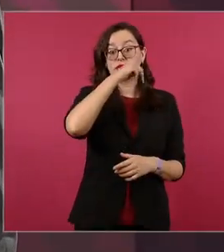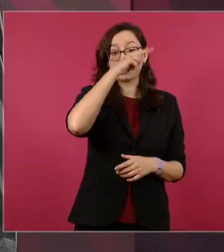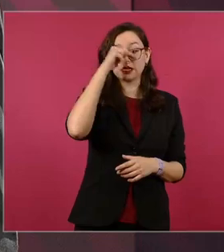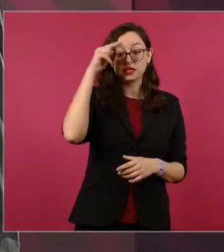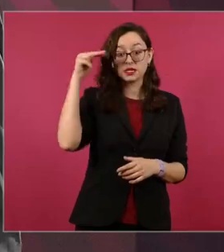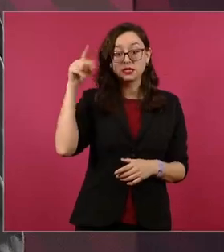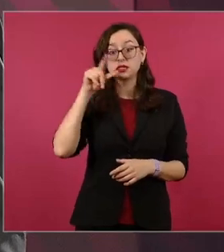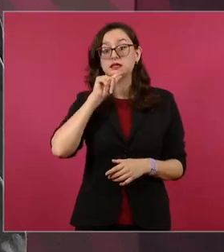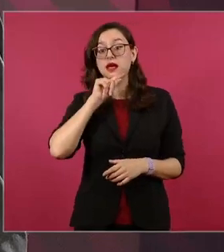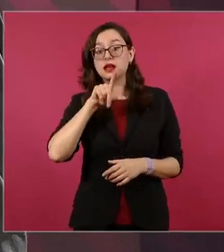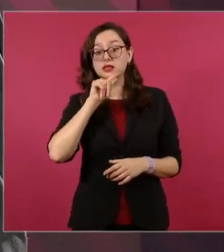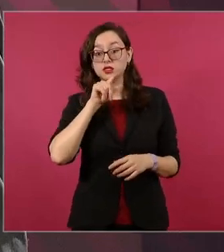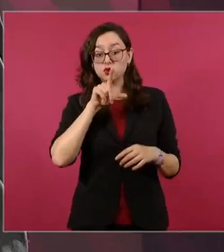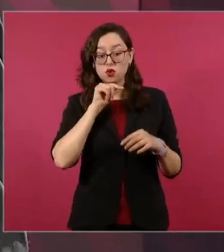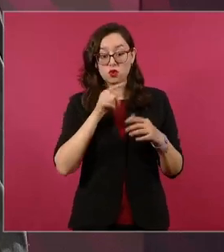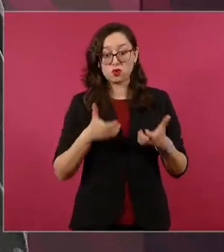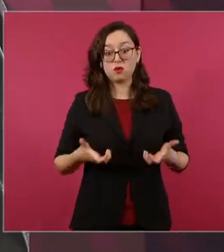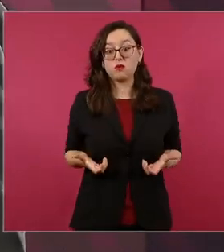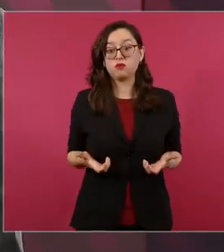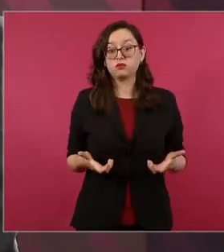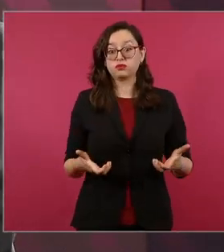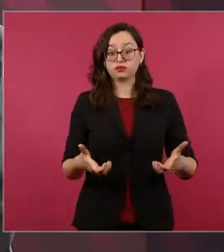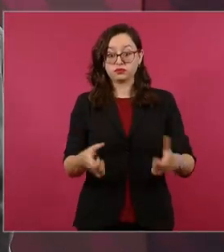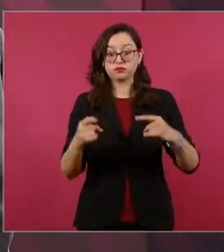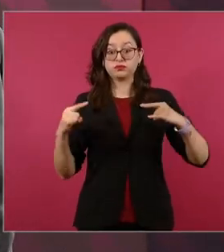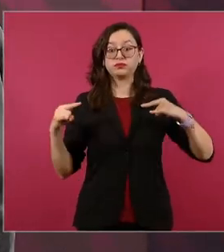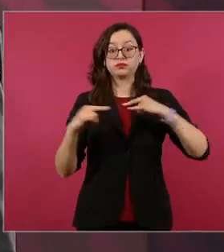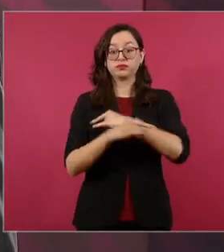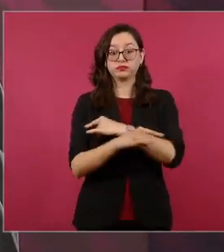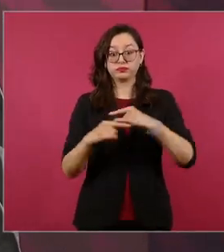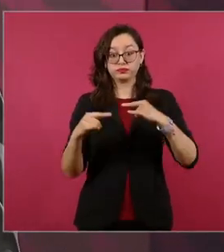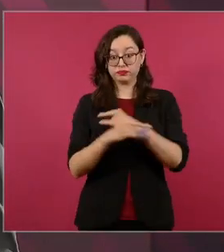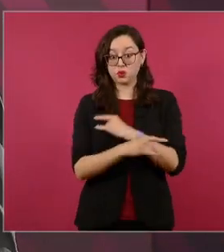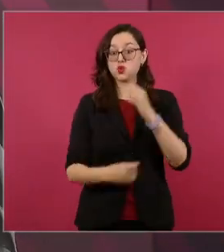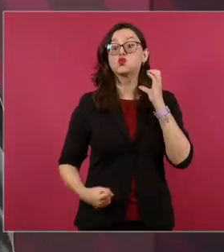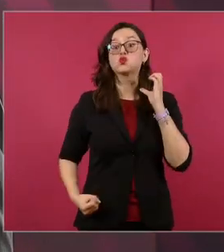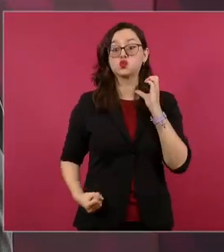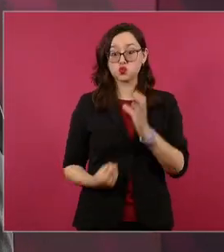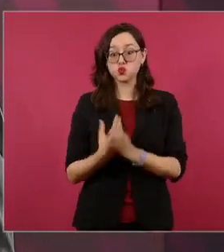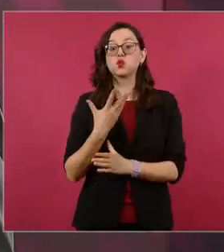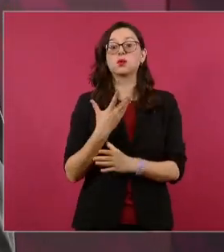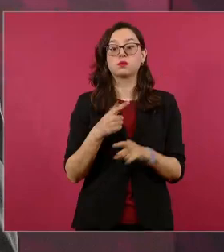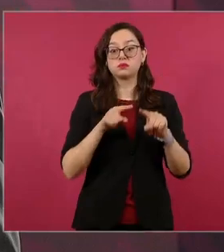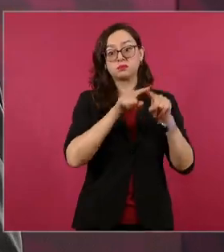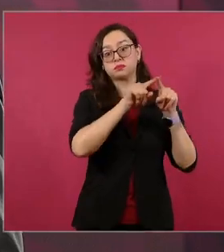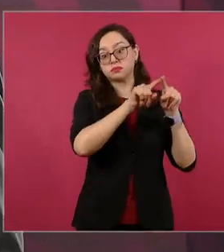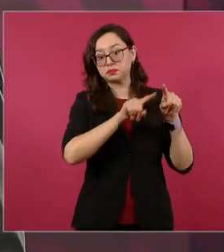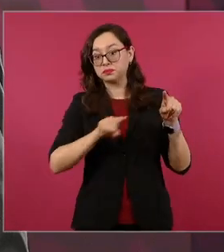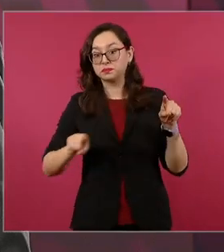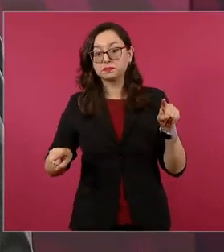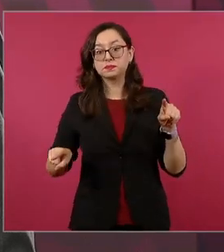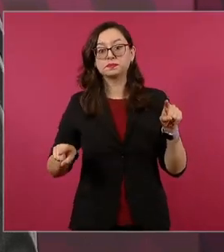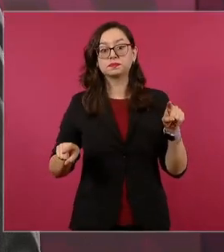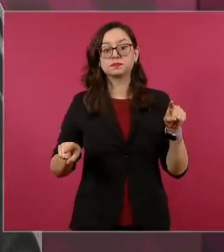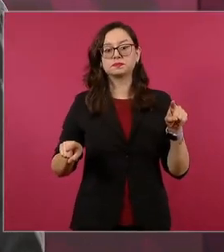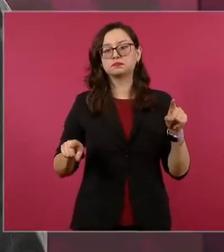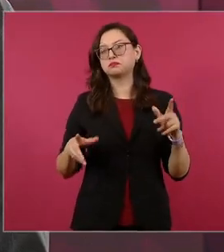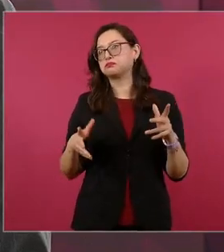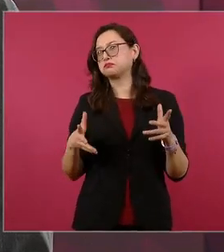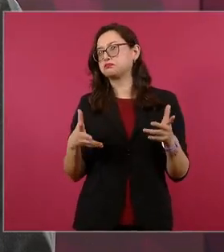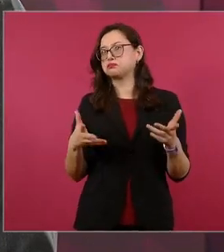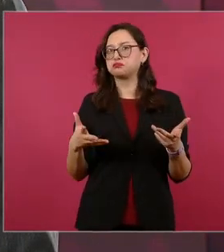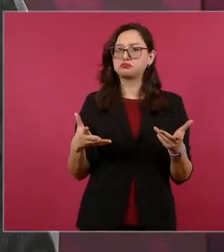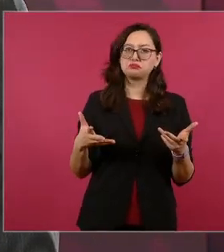y de Jalisco, es decir, de Guadalajara a Puerto Vallarta, se van a